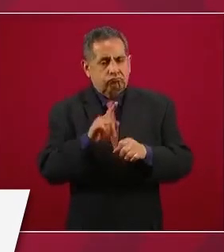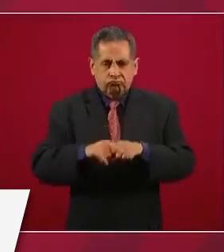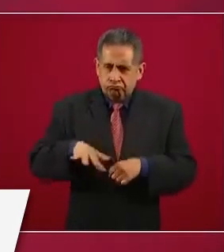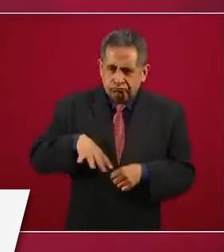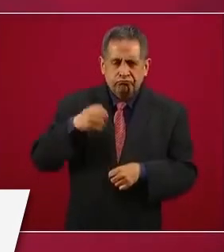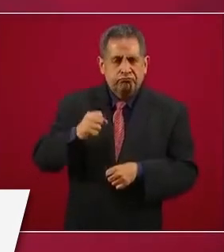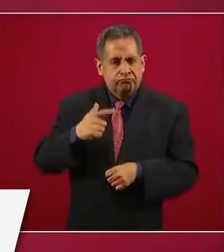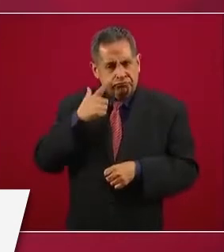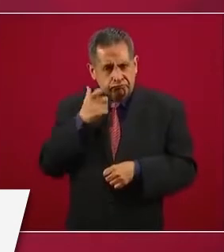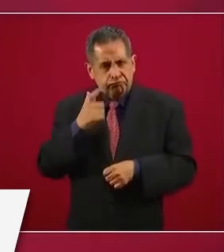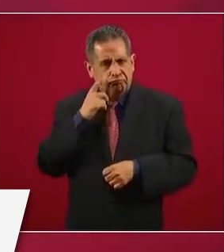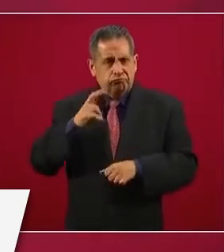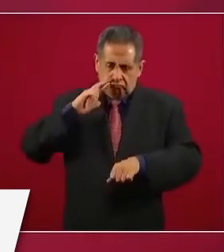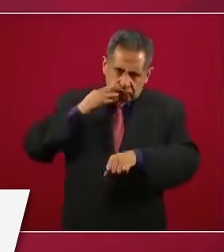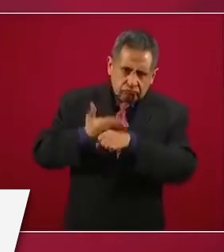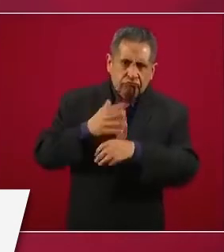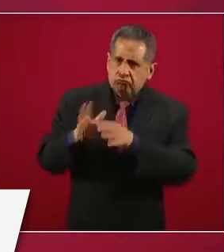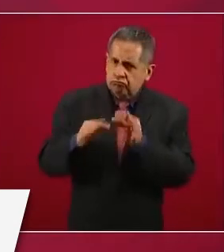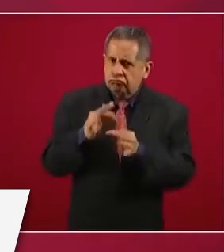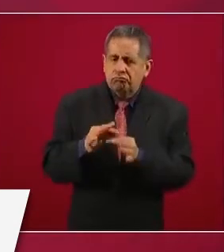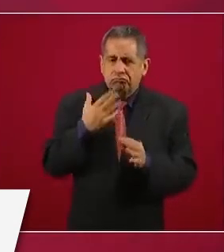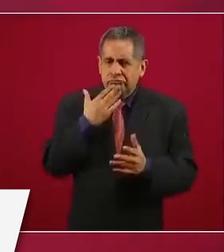esmero, con responsabilidad,